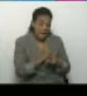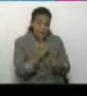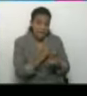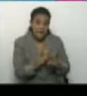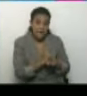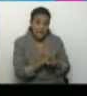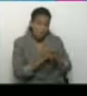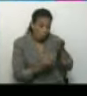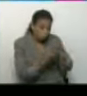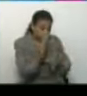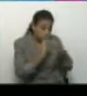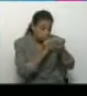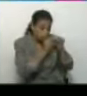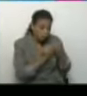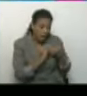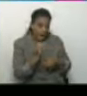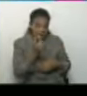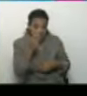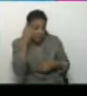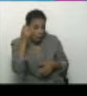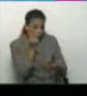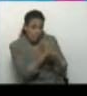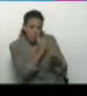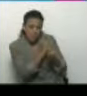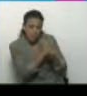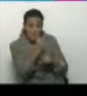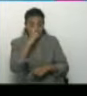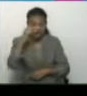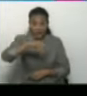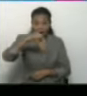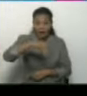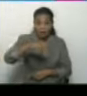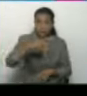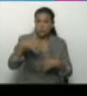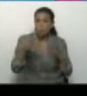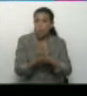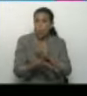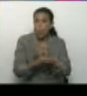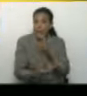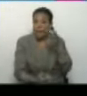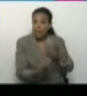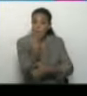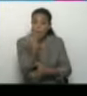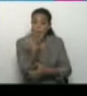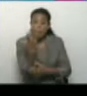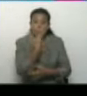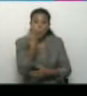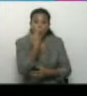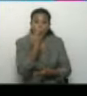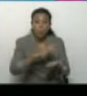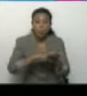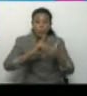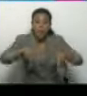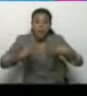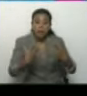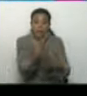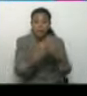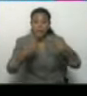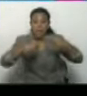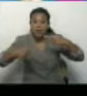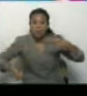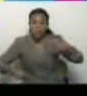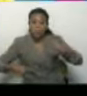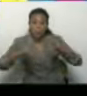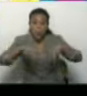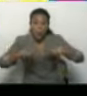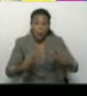tener que cumplir durante esos días de competencia. Este año, el reto se trataba de la creación o de la búsqueda de energías renovables a través del hidrógeno,